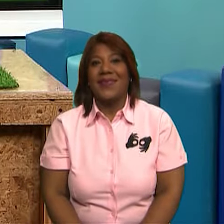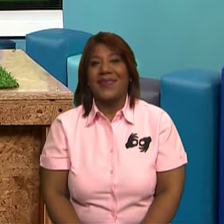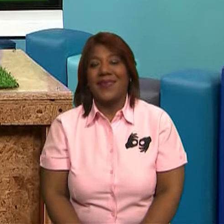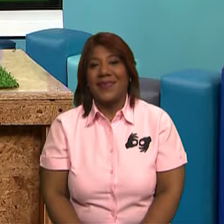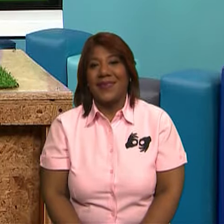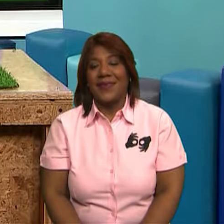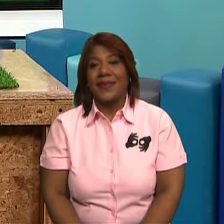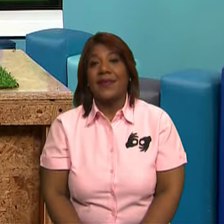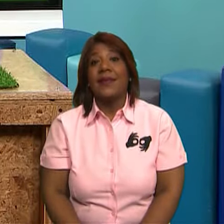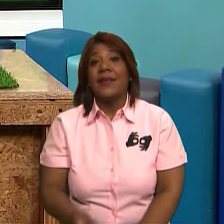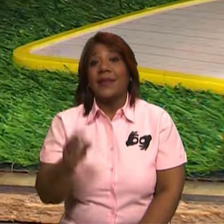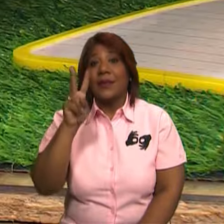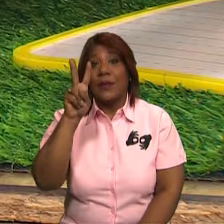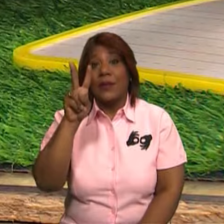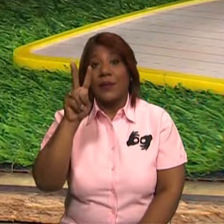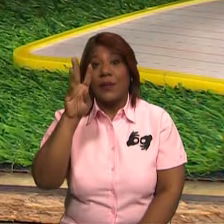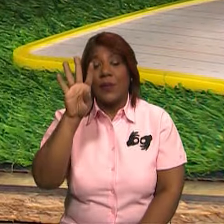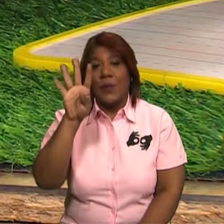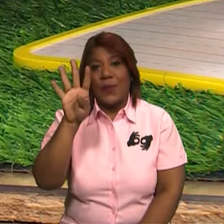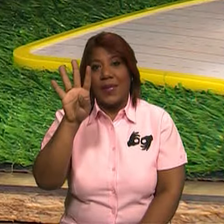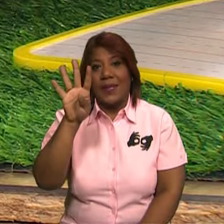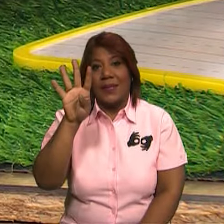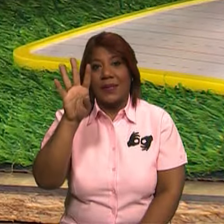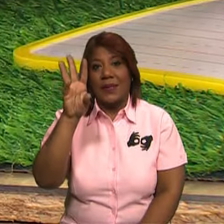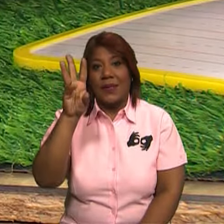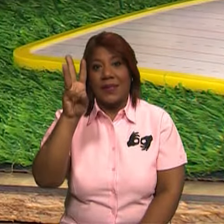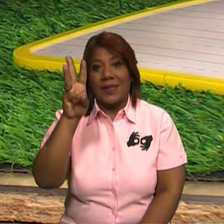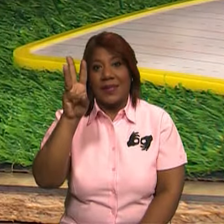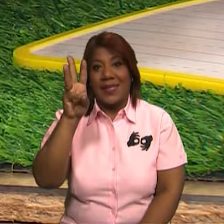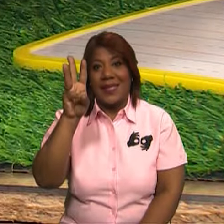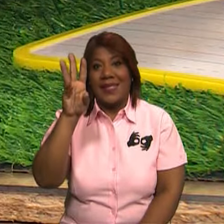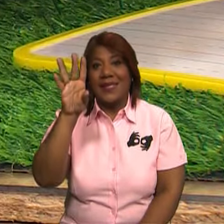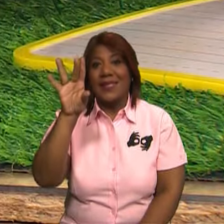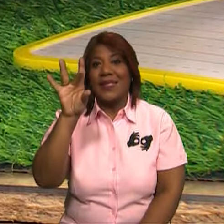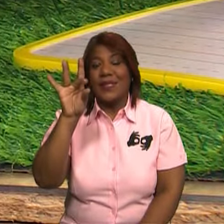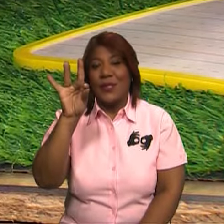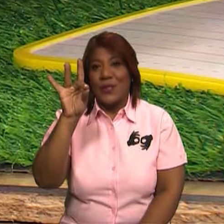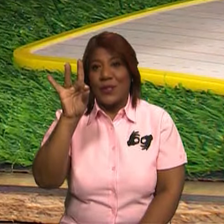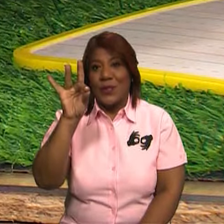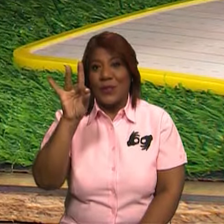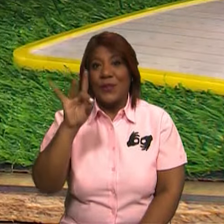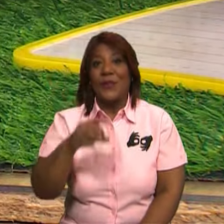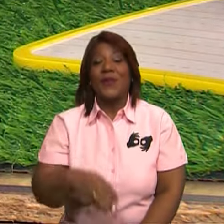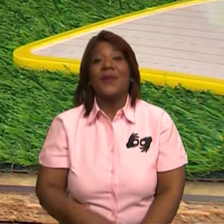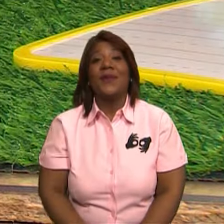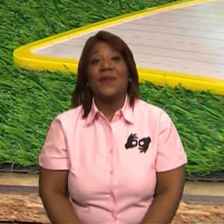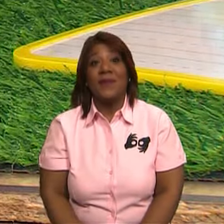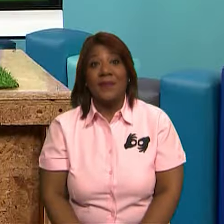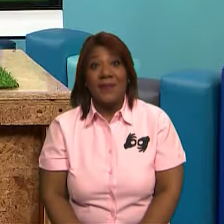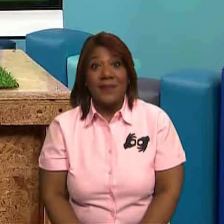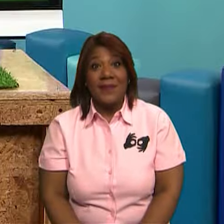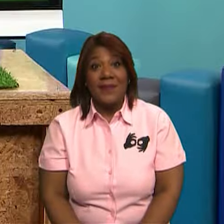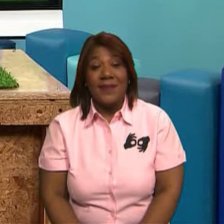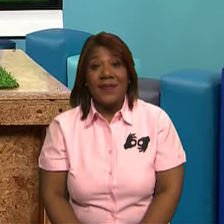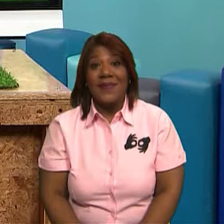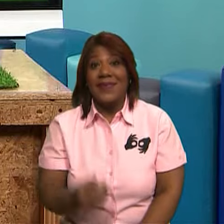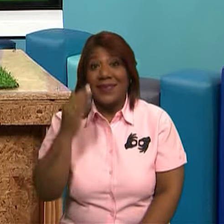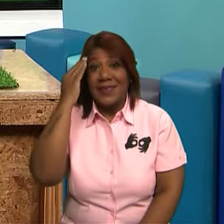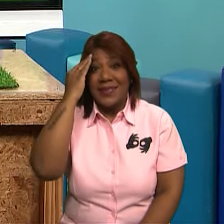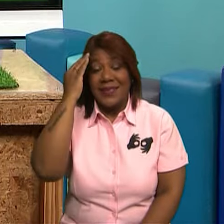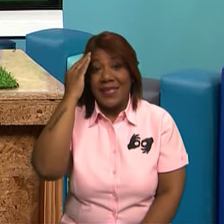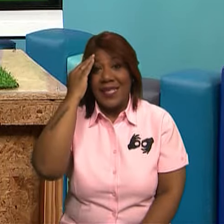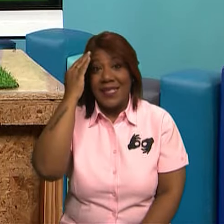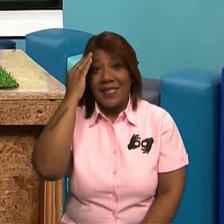Vamos rapidito. 2, 4, 6, 8. Ya sabemos que